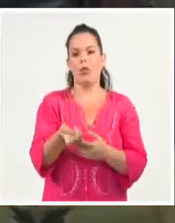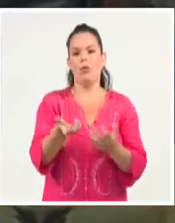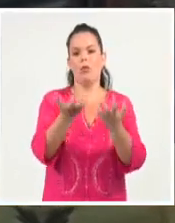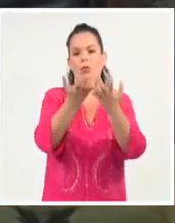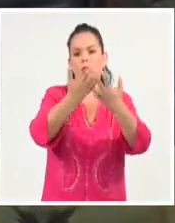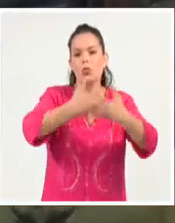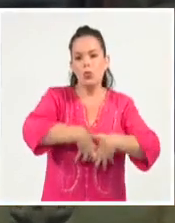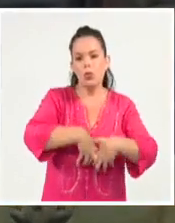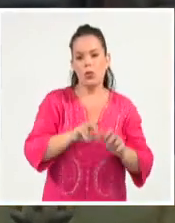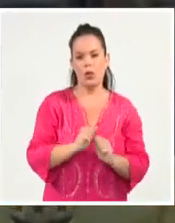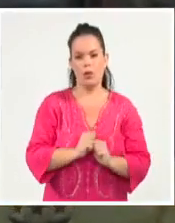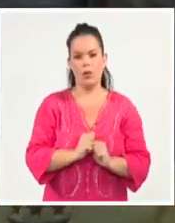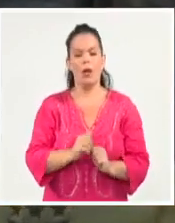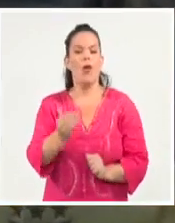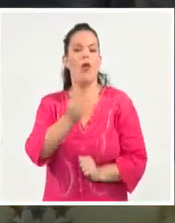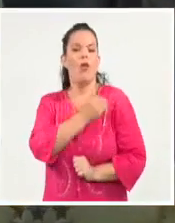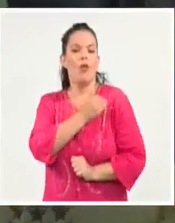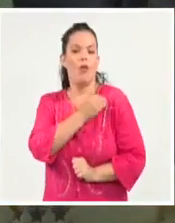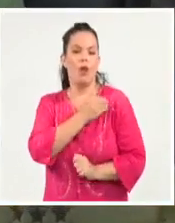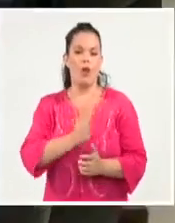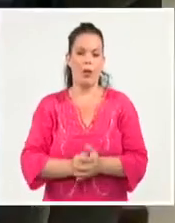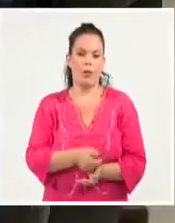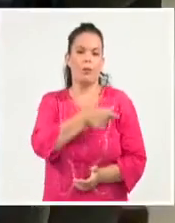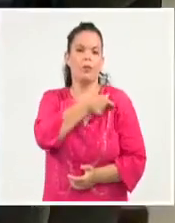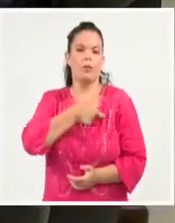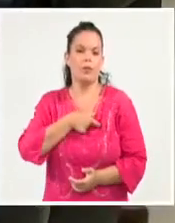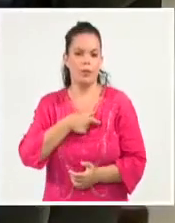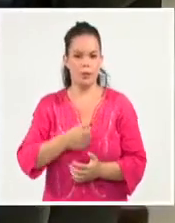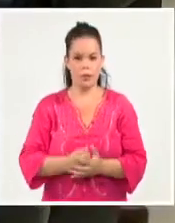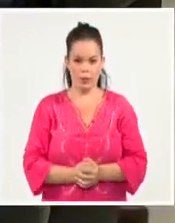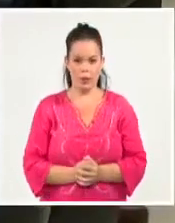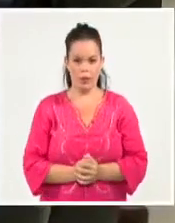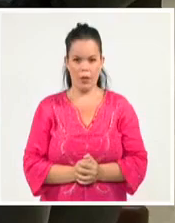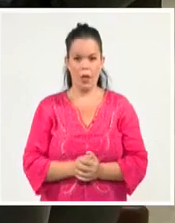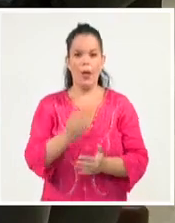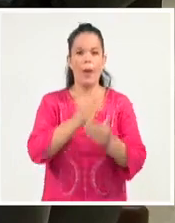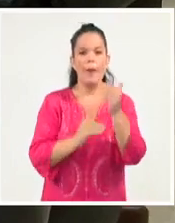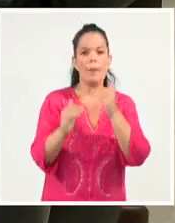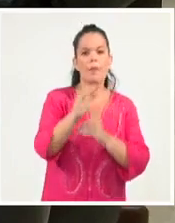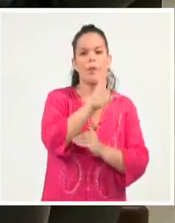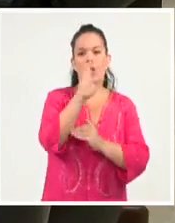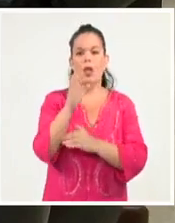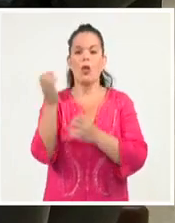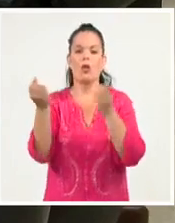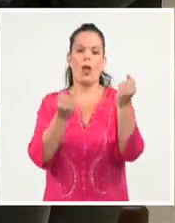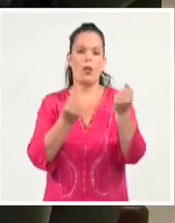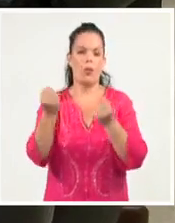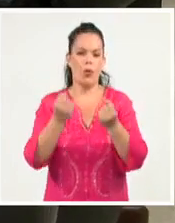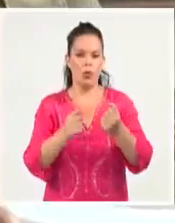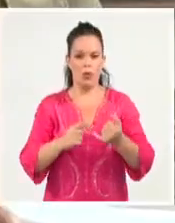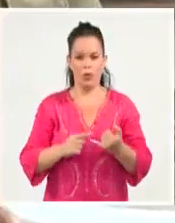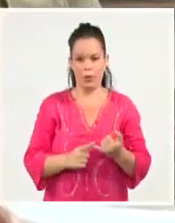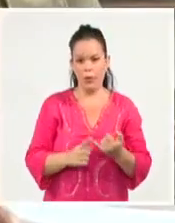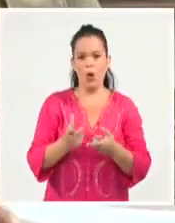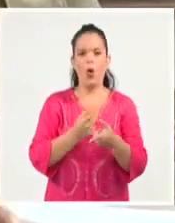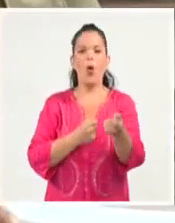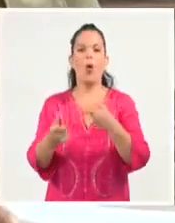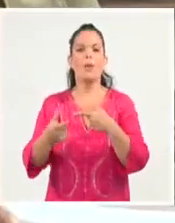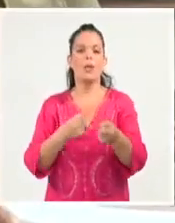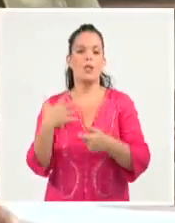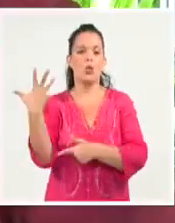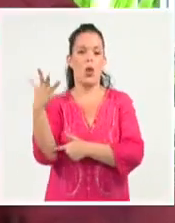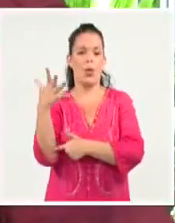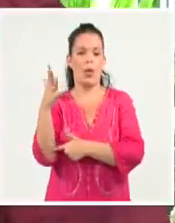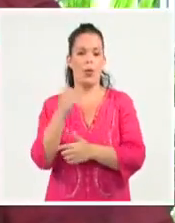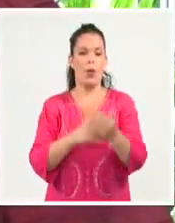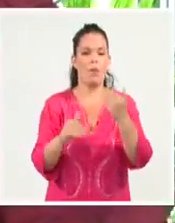están las Fuerzas Armadas Revolucionarias, el Ministerio del Interior, el Ministerio de Transporte, el Ministerio de Comercio Exterior, el